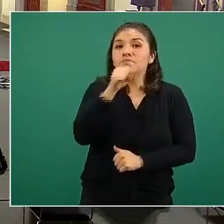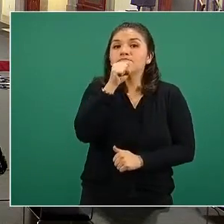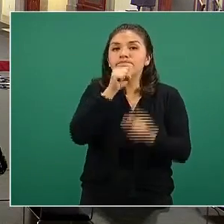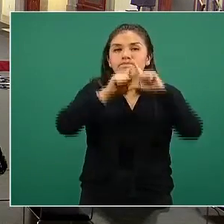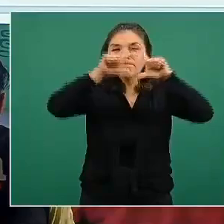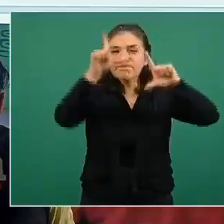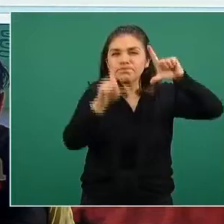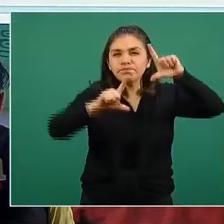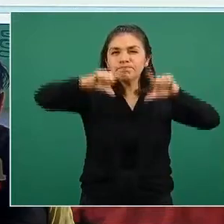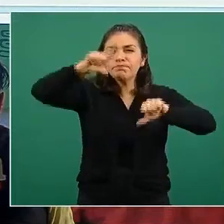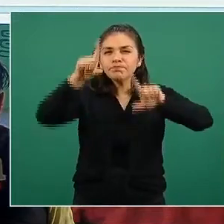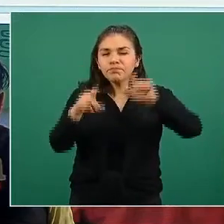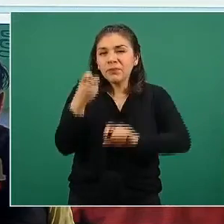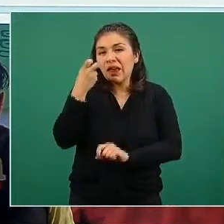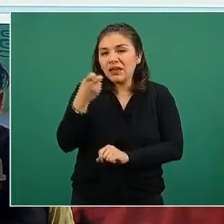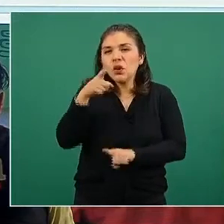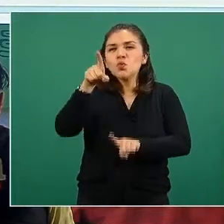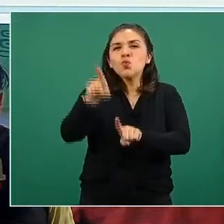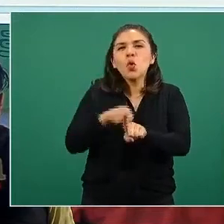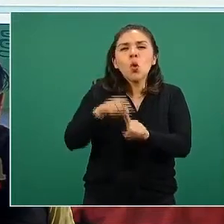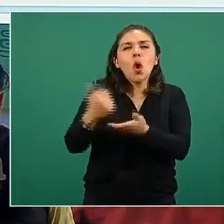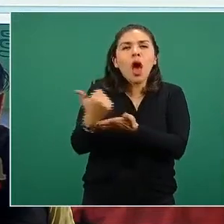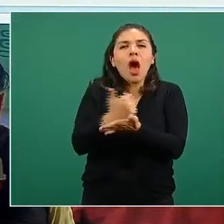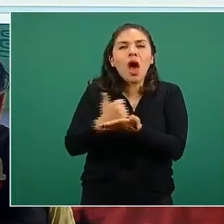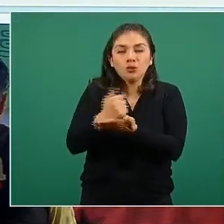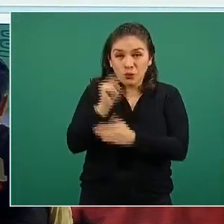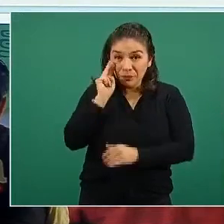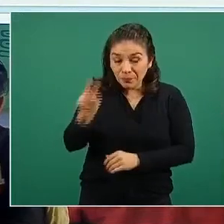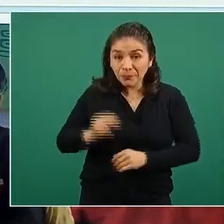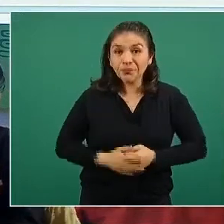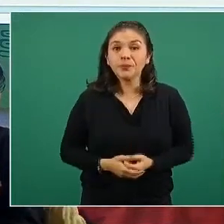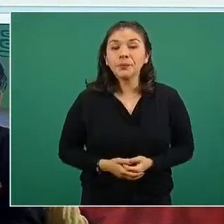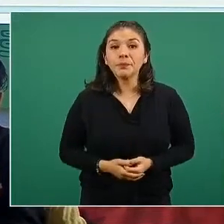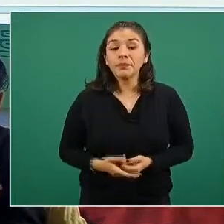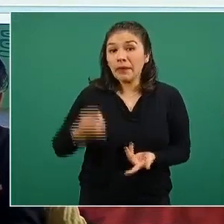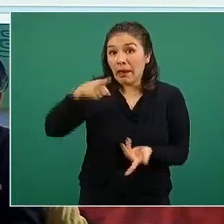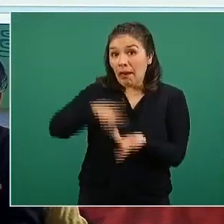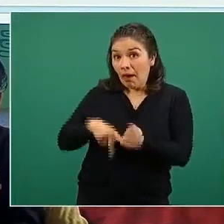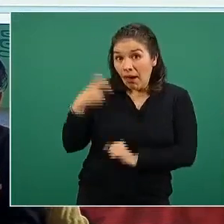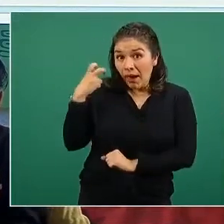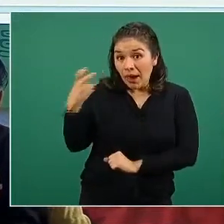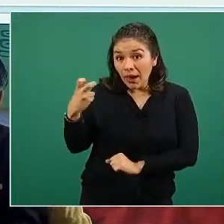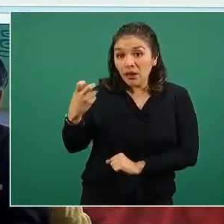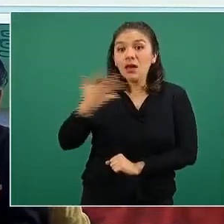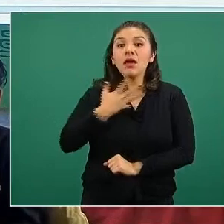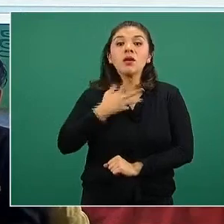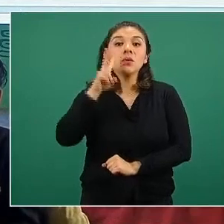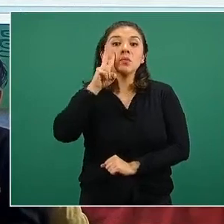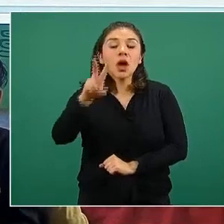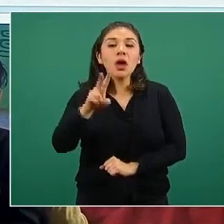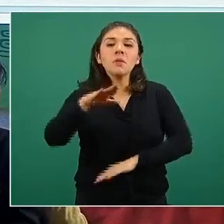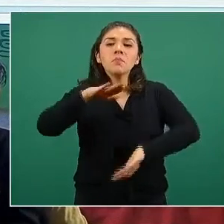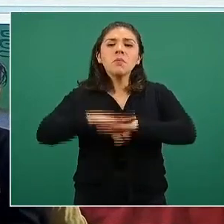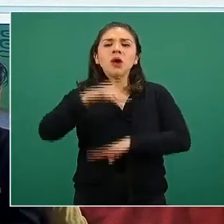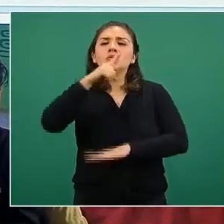que forma esta curva de color azul. En ella están representadas las más de